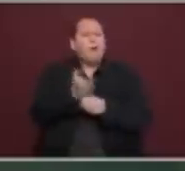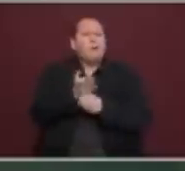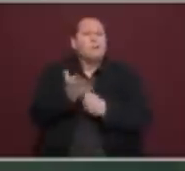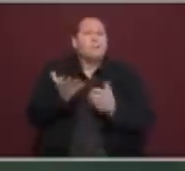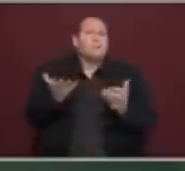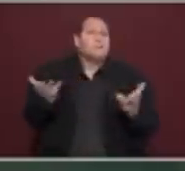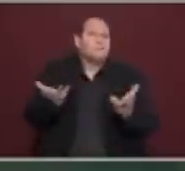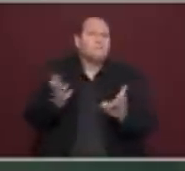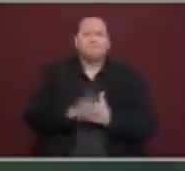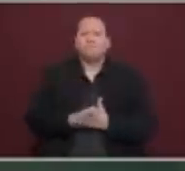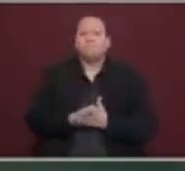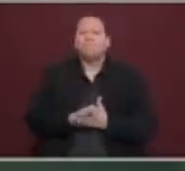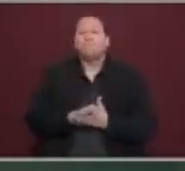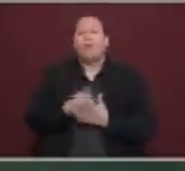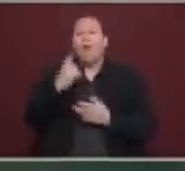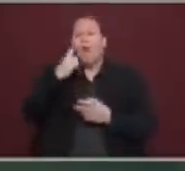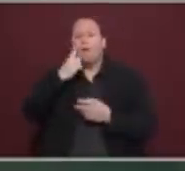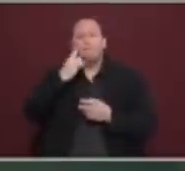y auscultación